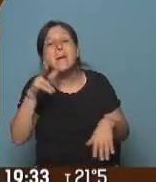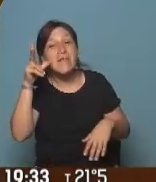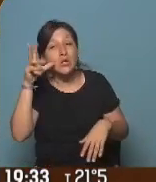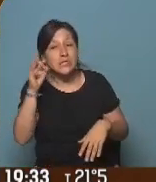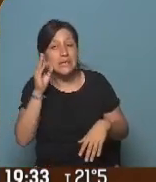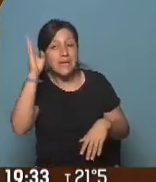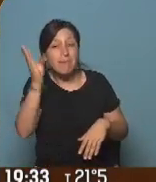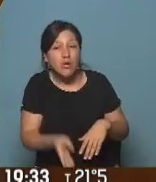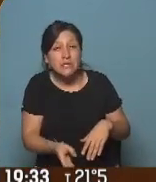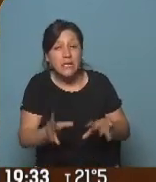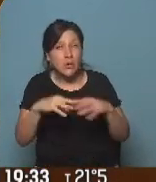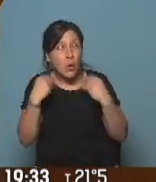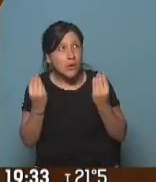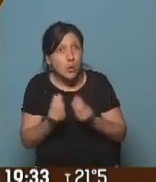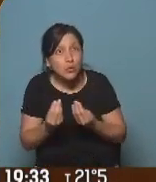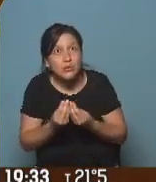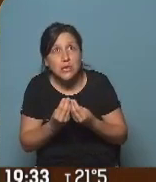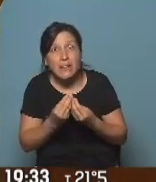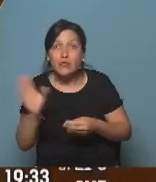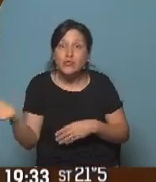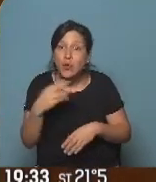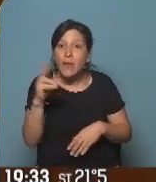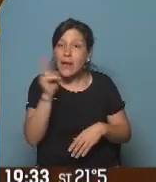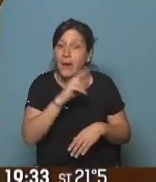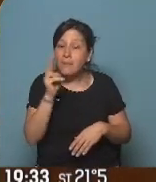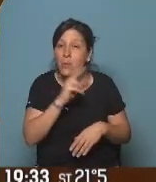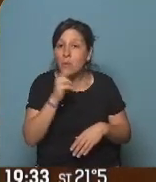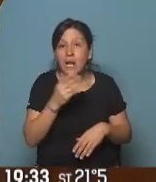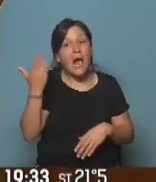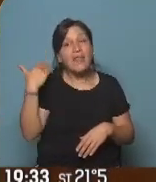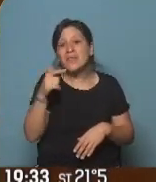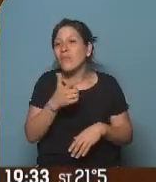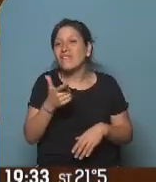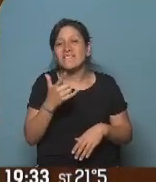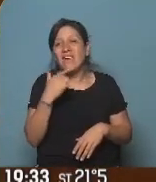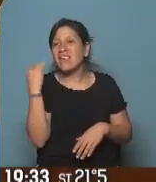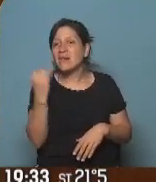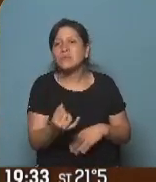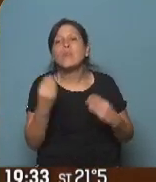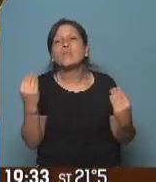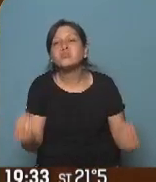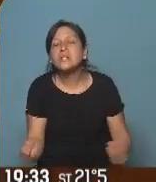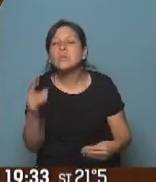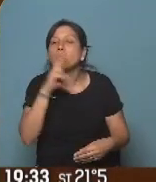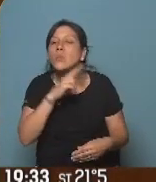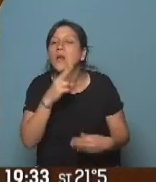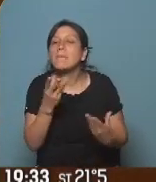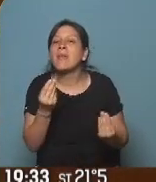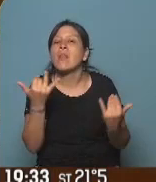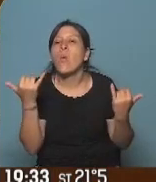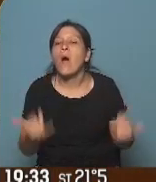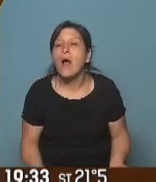mujeres asesinadas año tras año que no tenían ningún tipo de denuncia no se animan a denunciar porque no